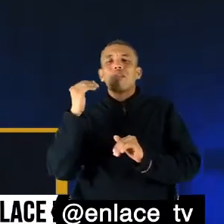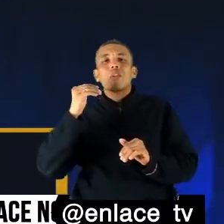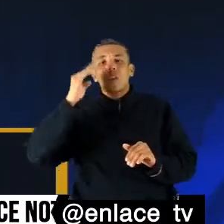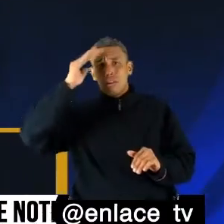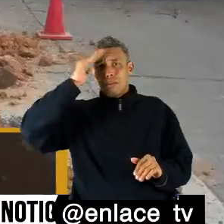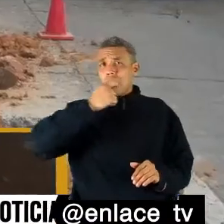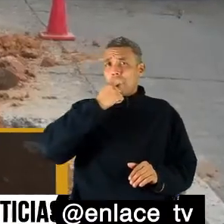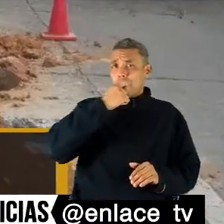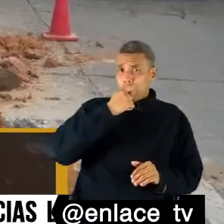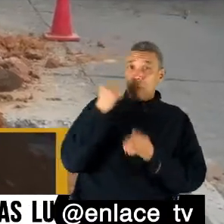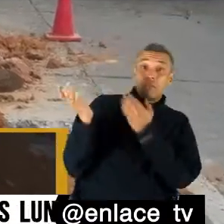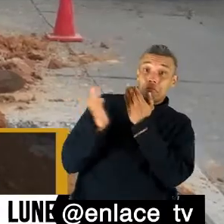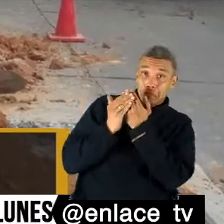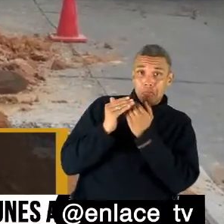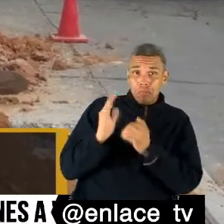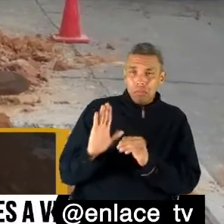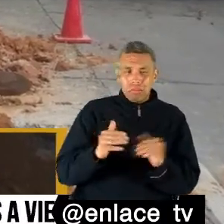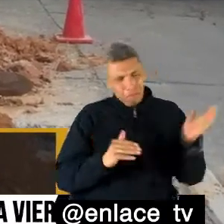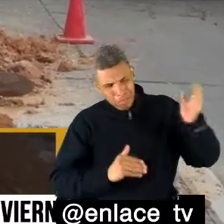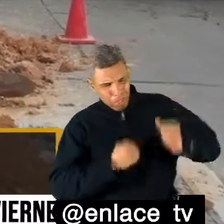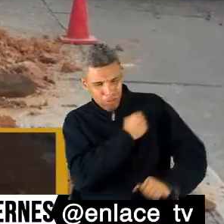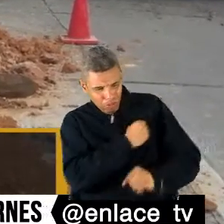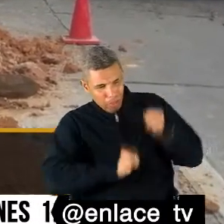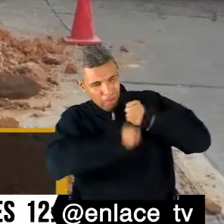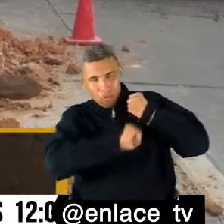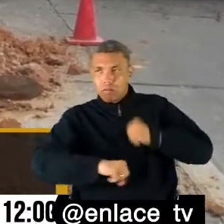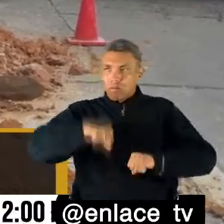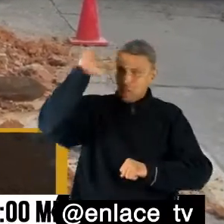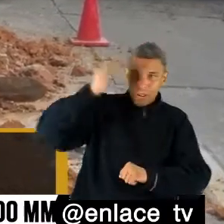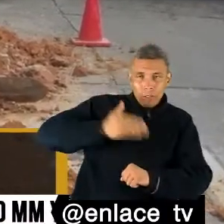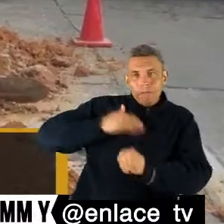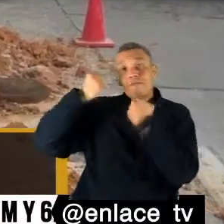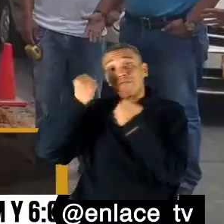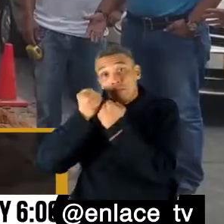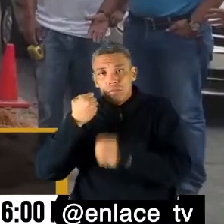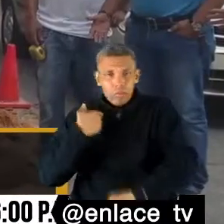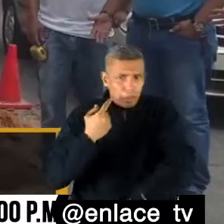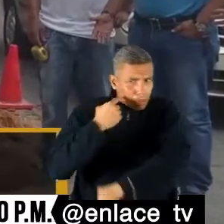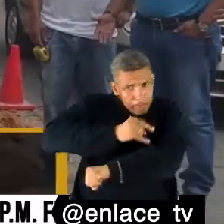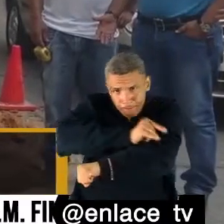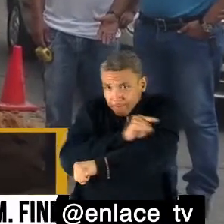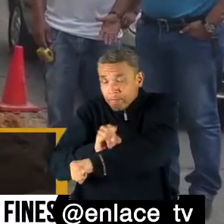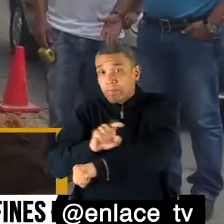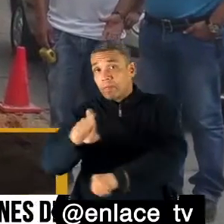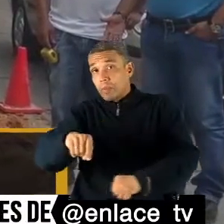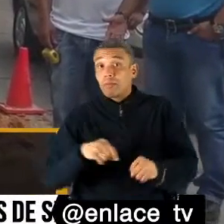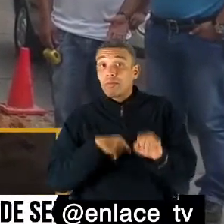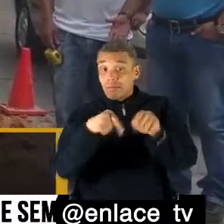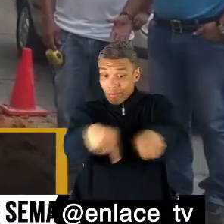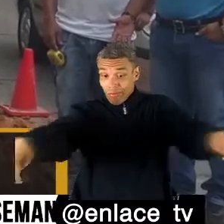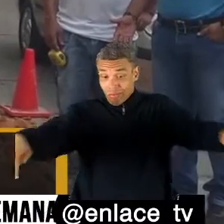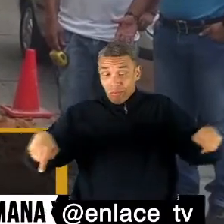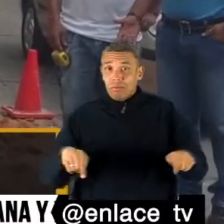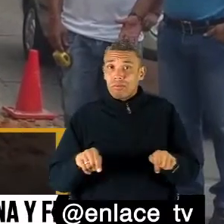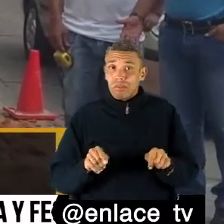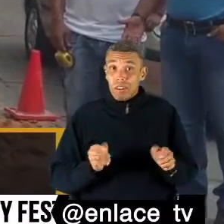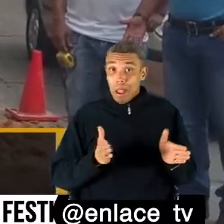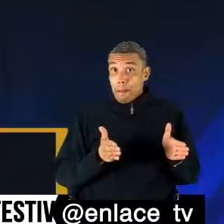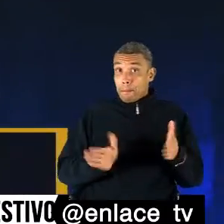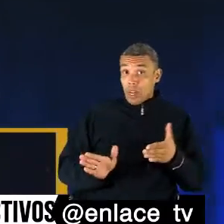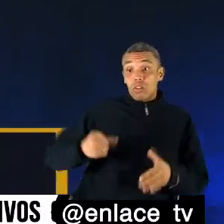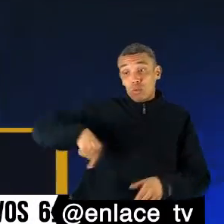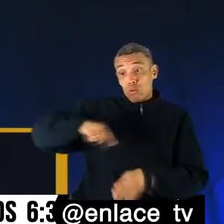Tránsito y Transporte. Saben que la importancia de que esto se controle, se regule, no en vano, pues Planeación Municipal trabaja muy de la mano con Tránsito y